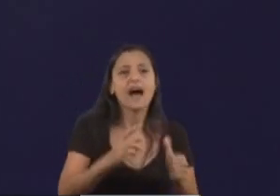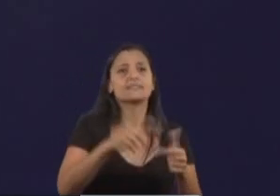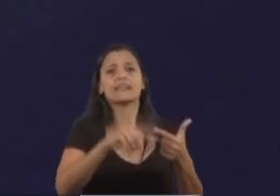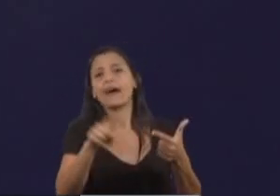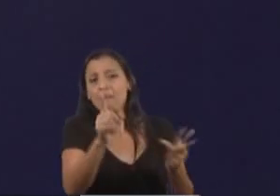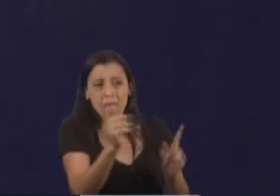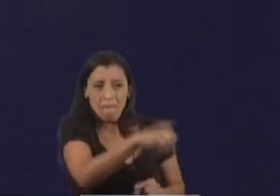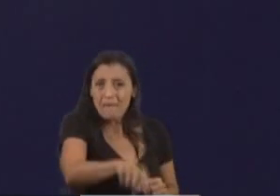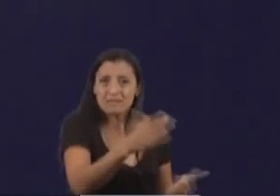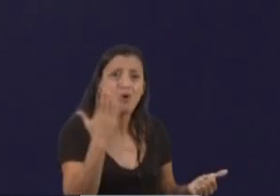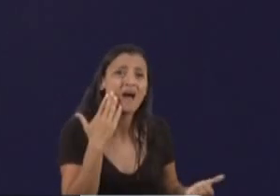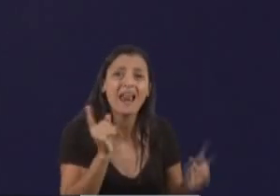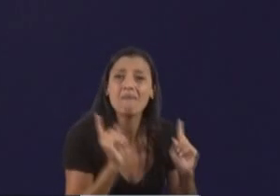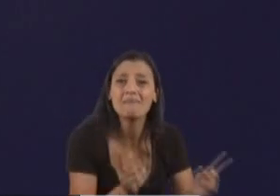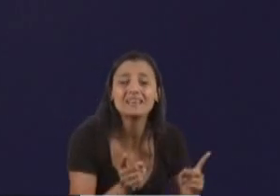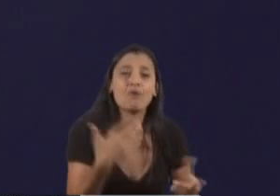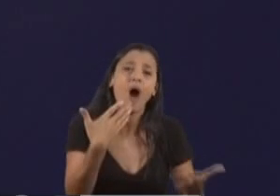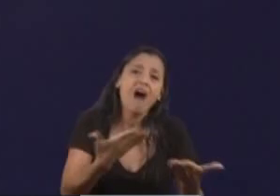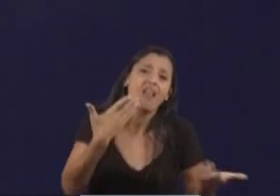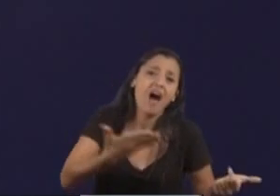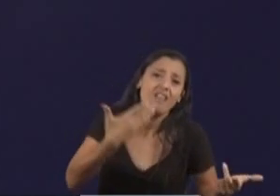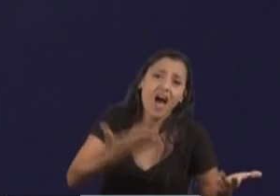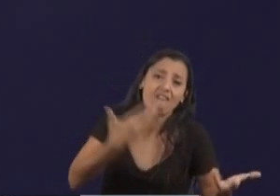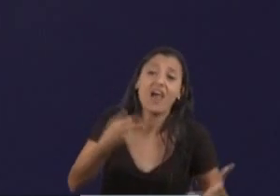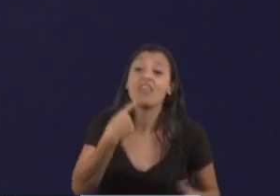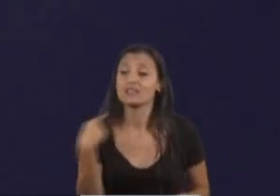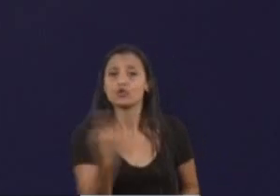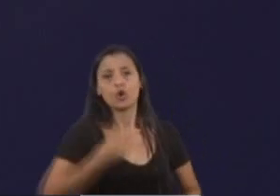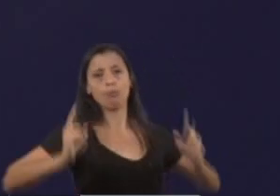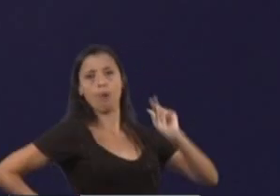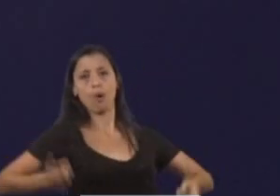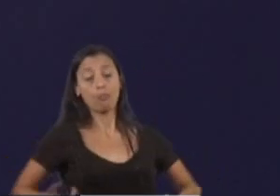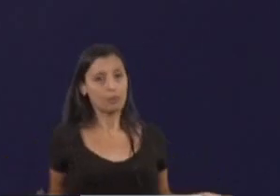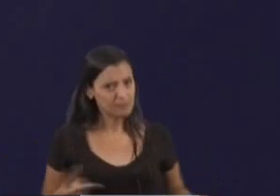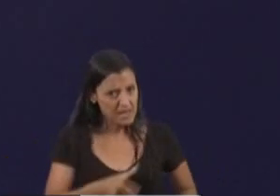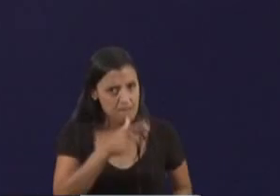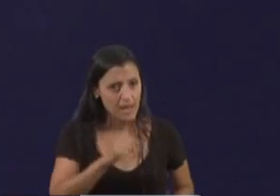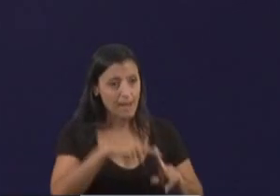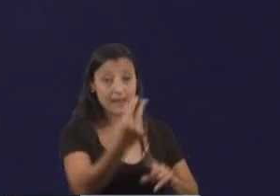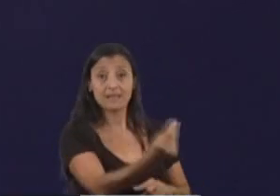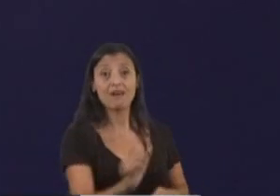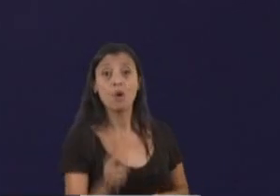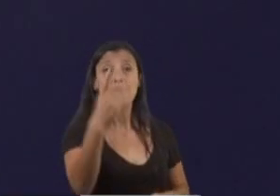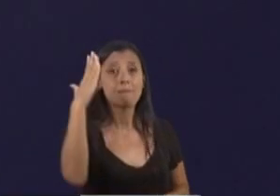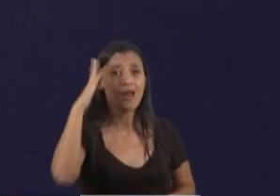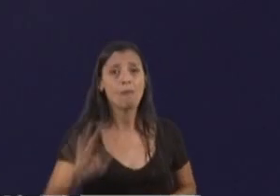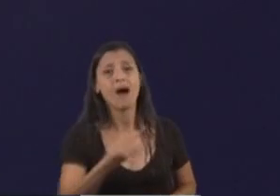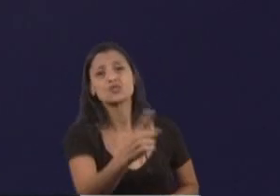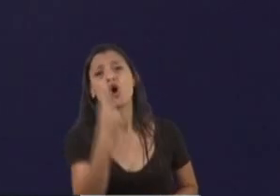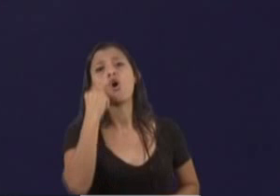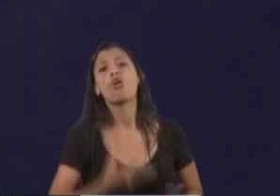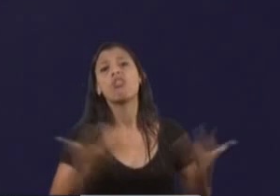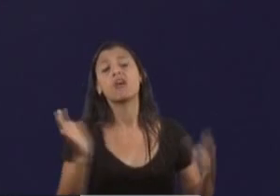vestido de una dictadura. Me parece que el 1 de marzo es un día que, más allá que, por supuesto, entendemos